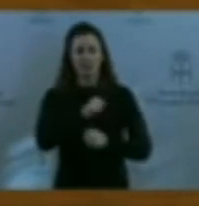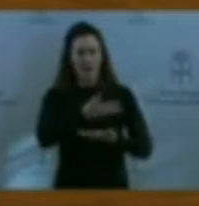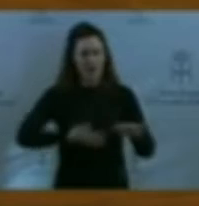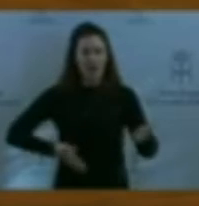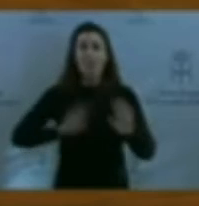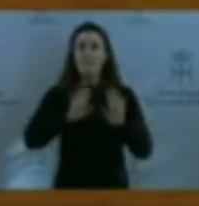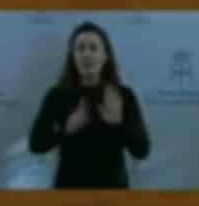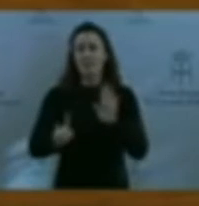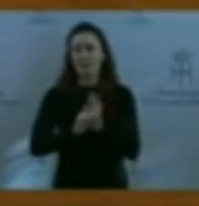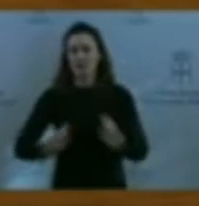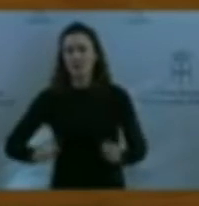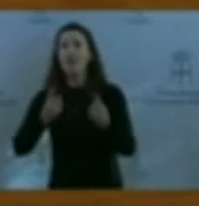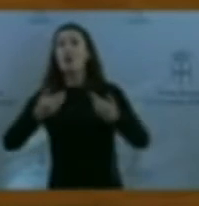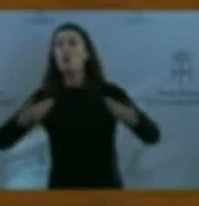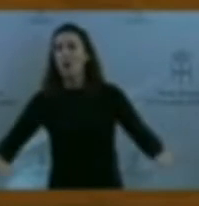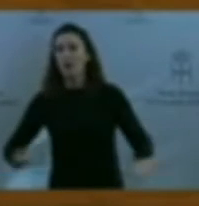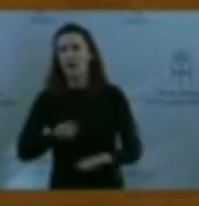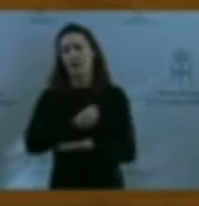garantías.